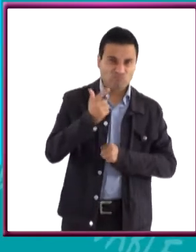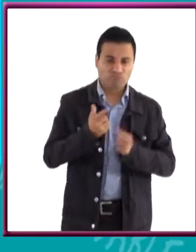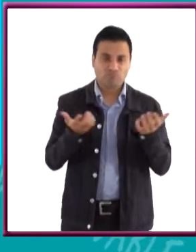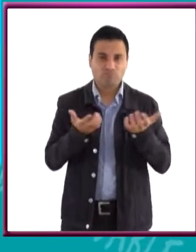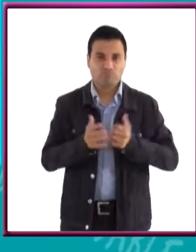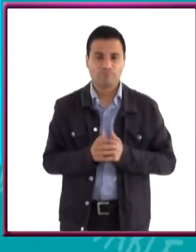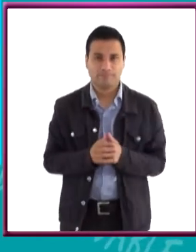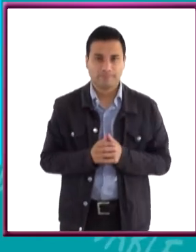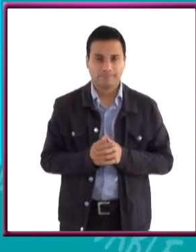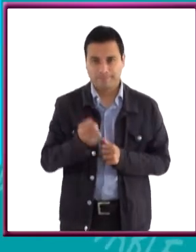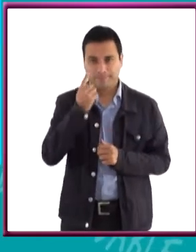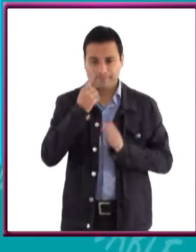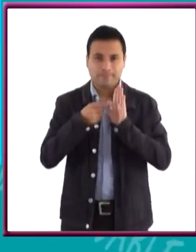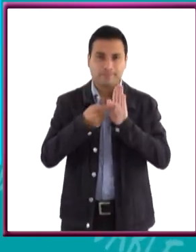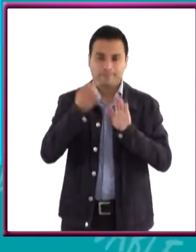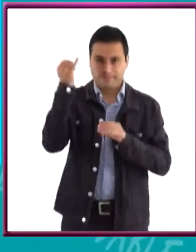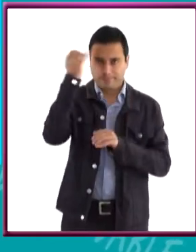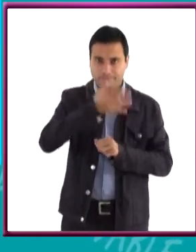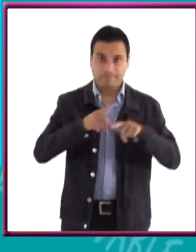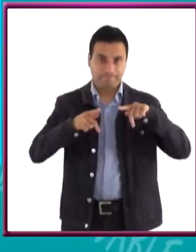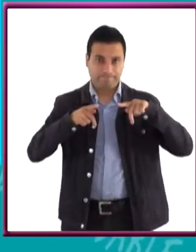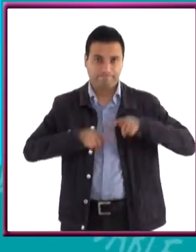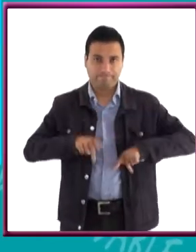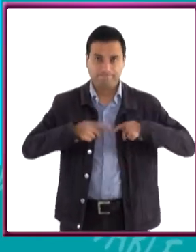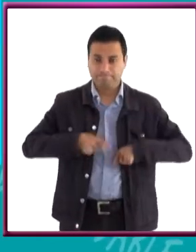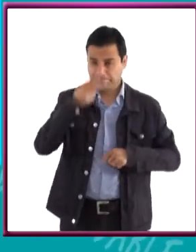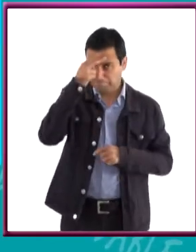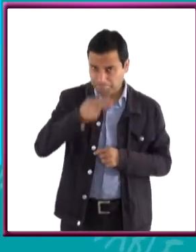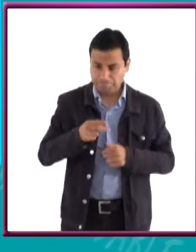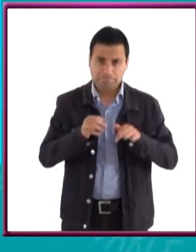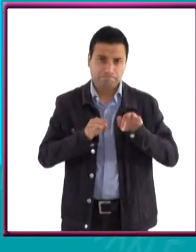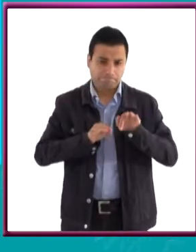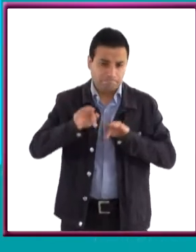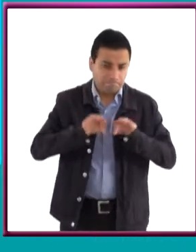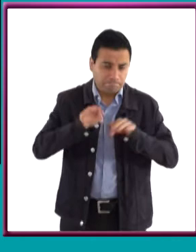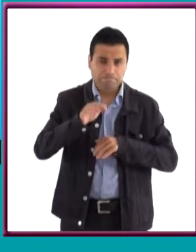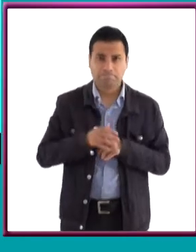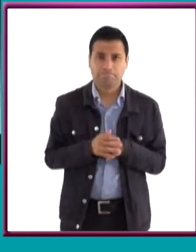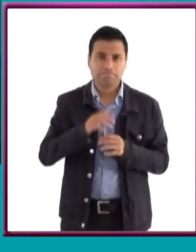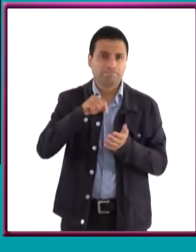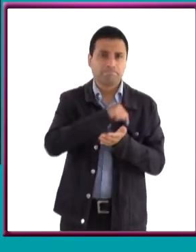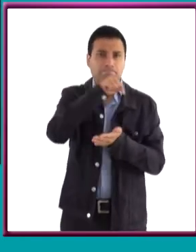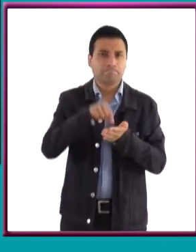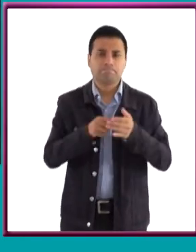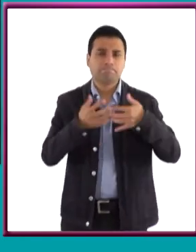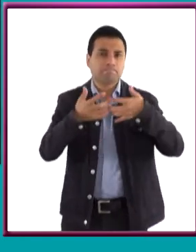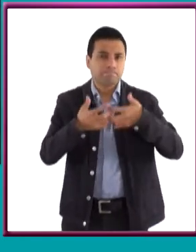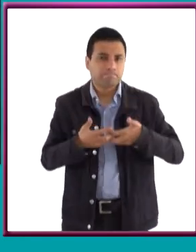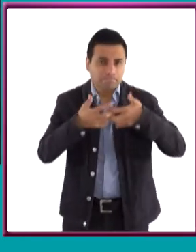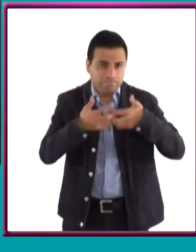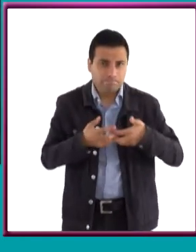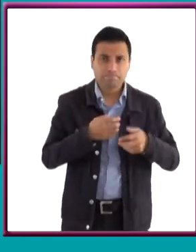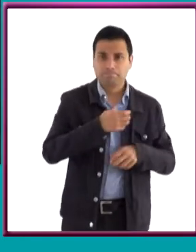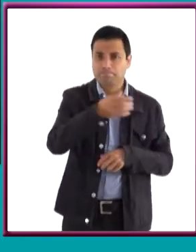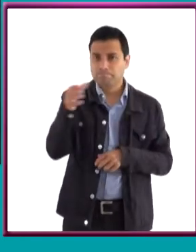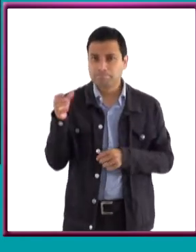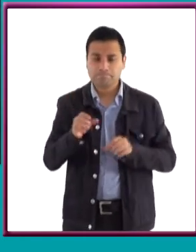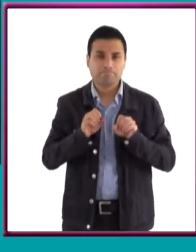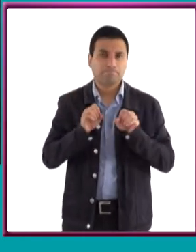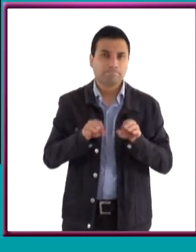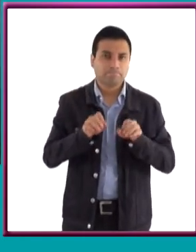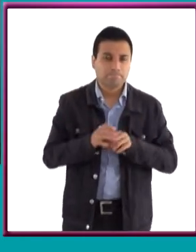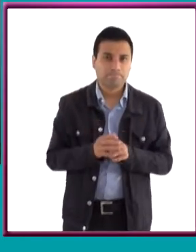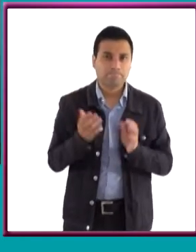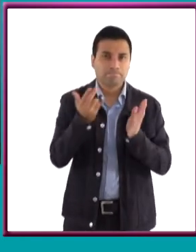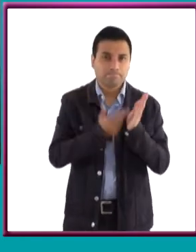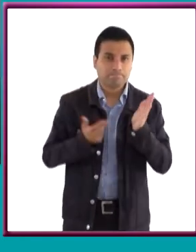mental. Observaremos imágenes de mexicanos que realizan sus labores en lugares como fábricas, campos,